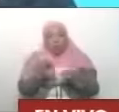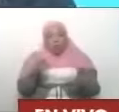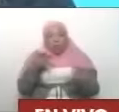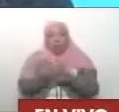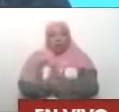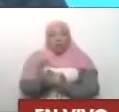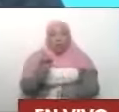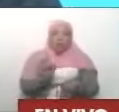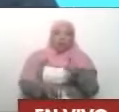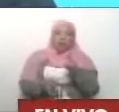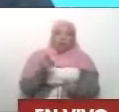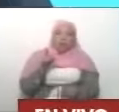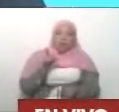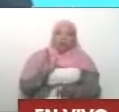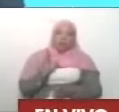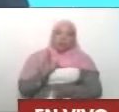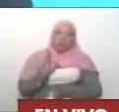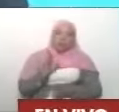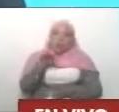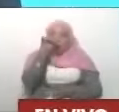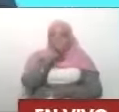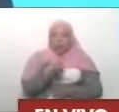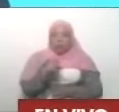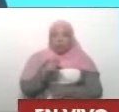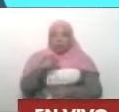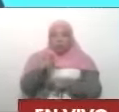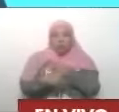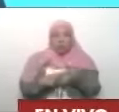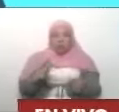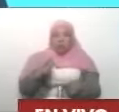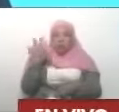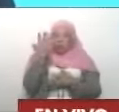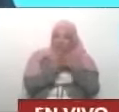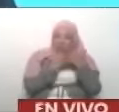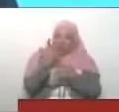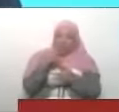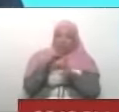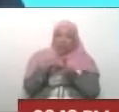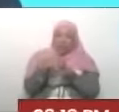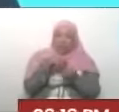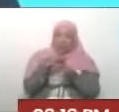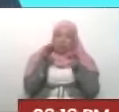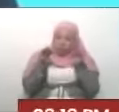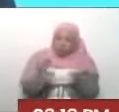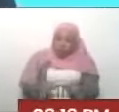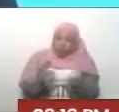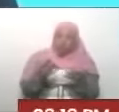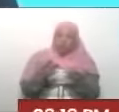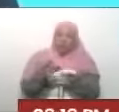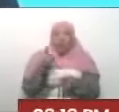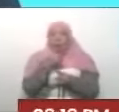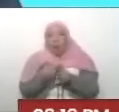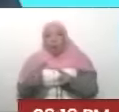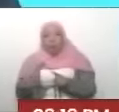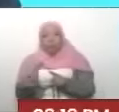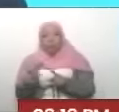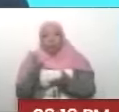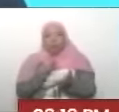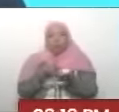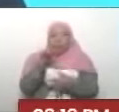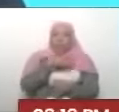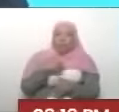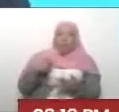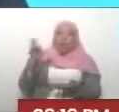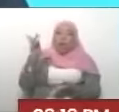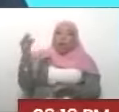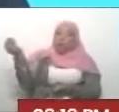veces uno en los años y en los periodos se pierde como de la realidad concreta, ¿no? Hay otro aporte que quisiéramos